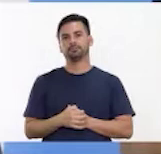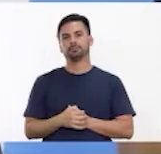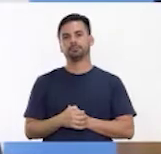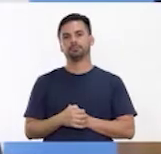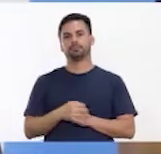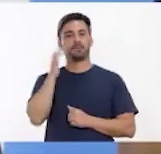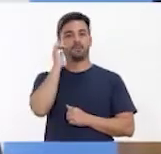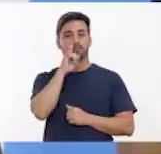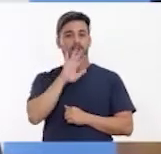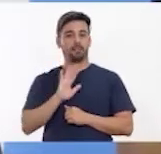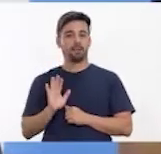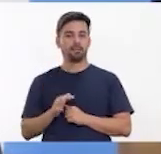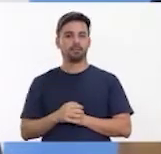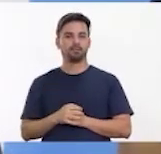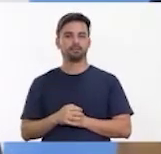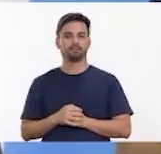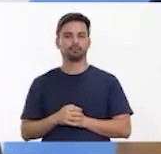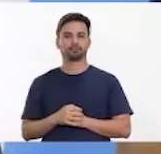Finalmente,